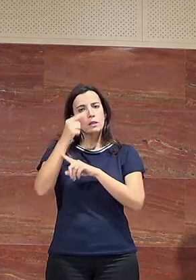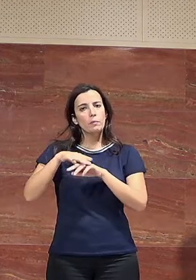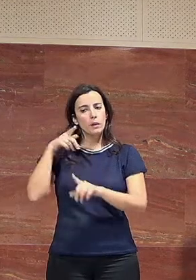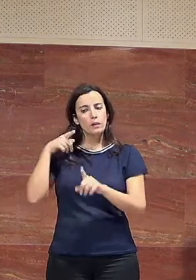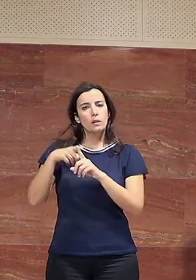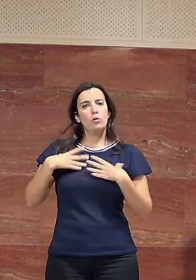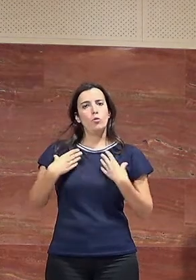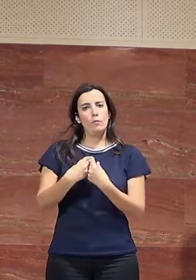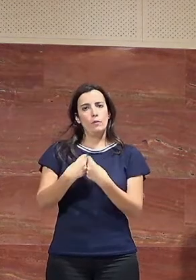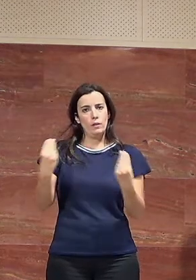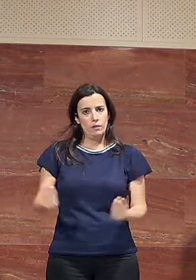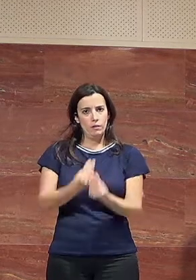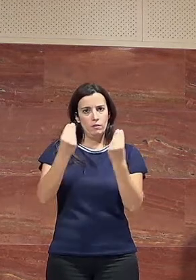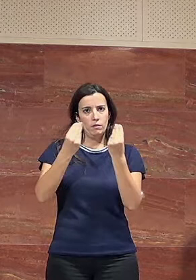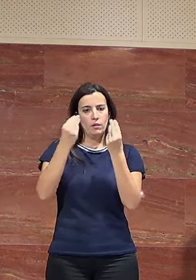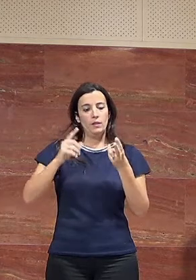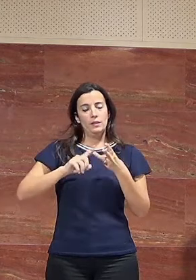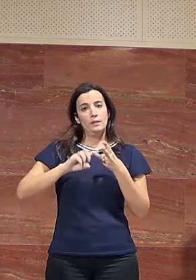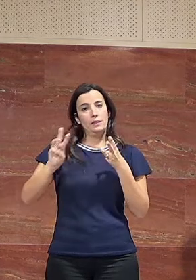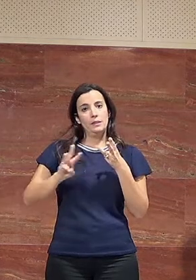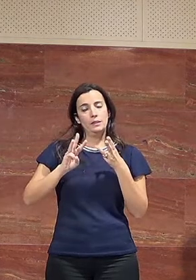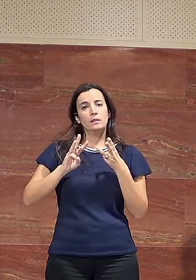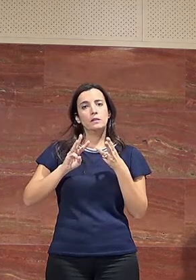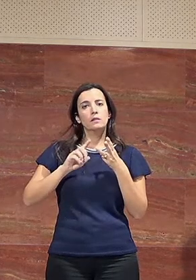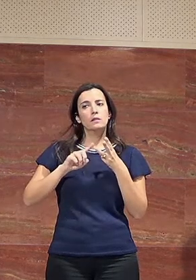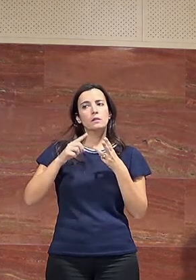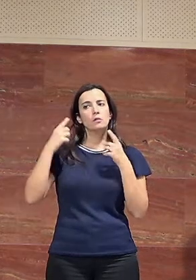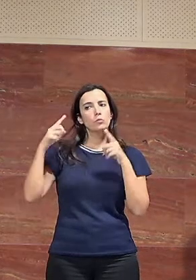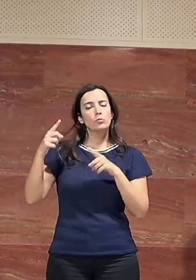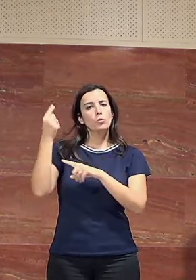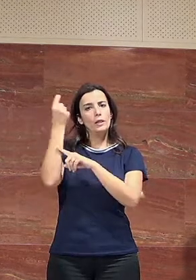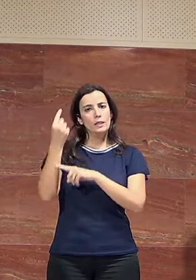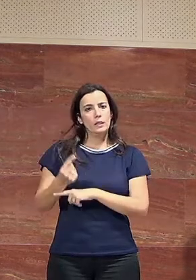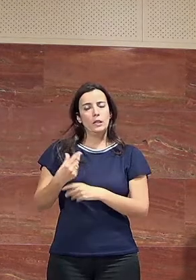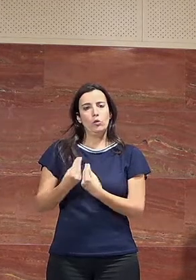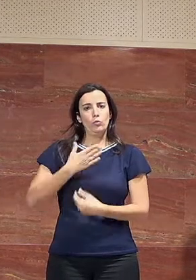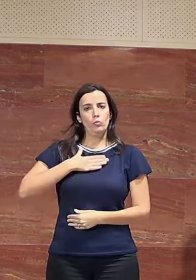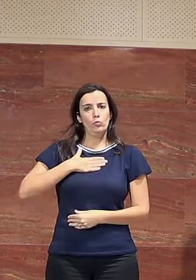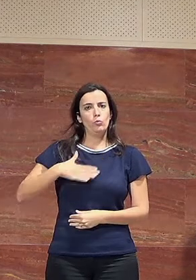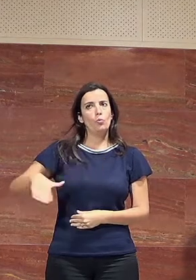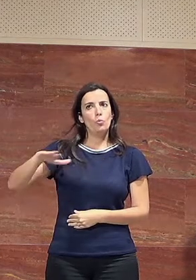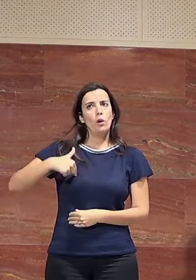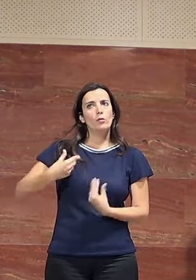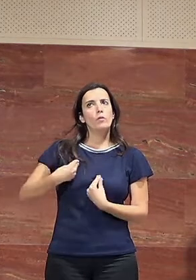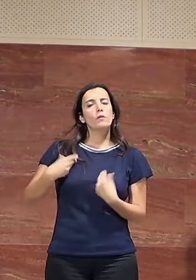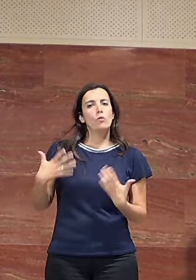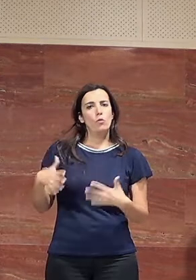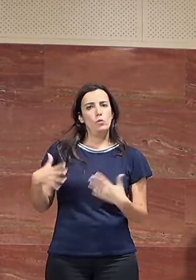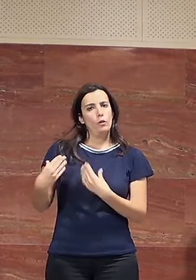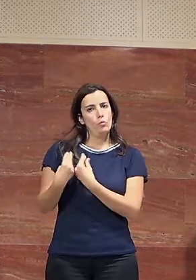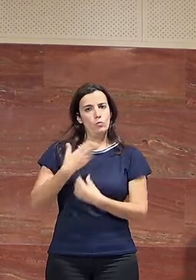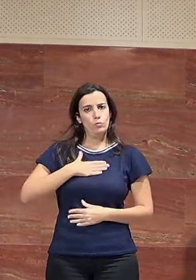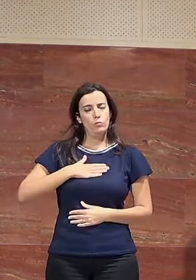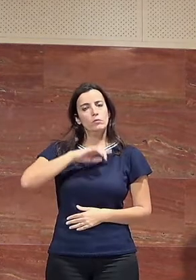convivencia. Y el taller 2 es un taller donde ellos diseñan con nosotros el sitio donde van a vivir. También en el